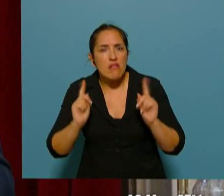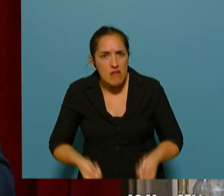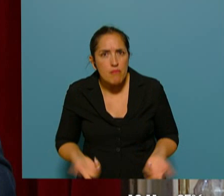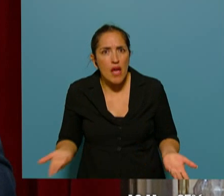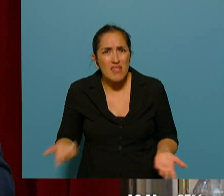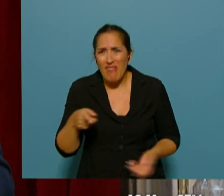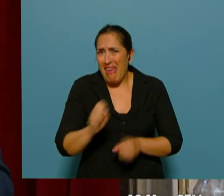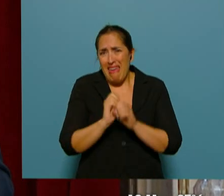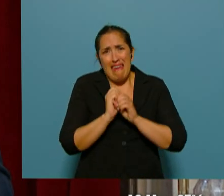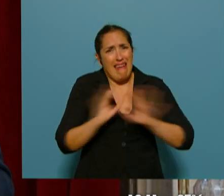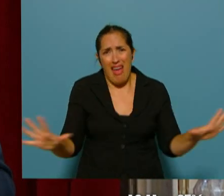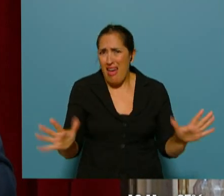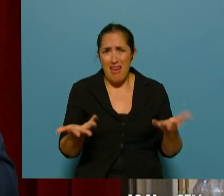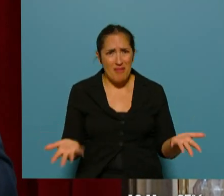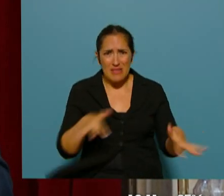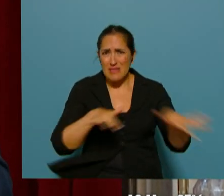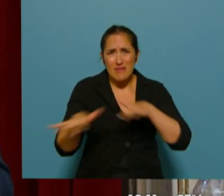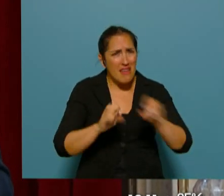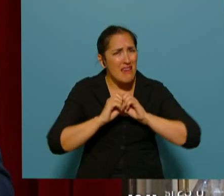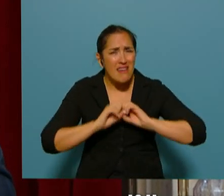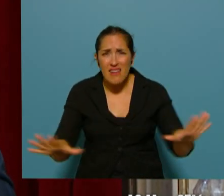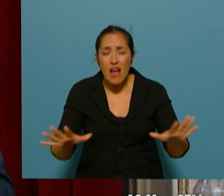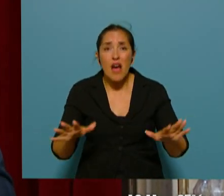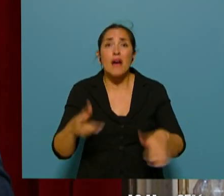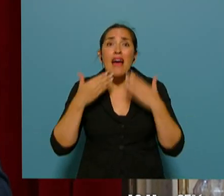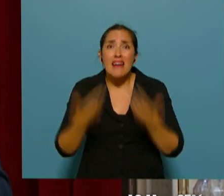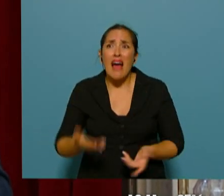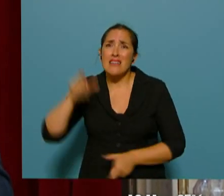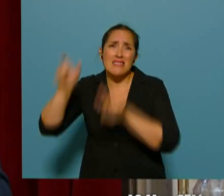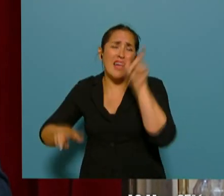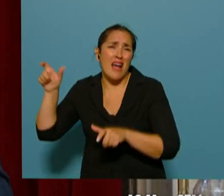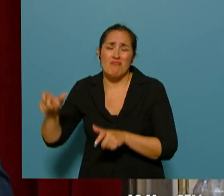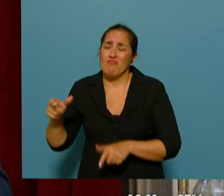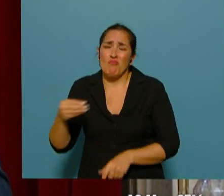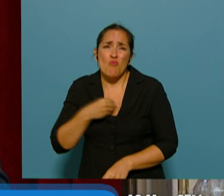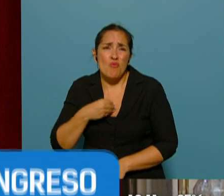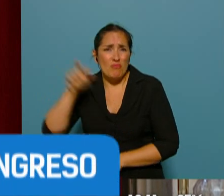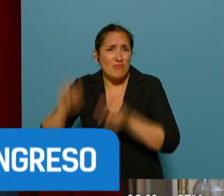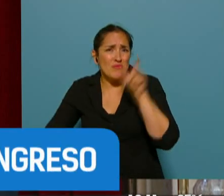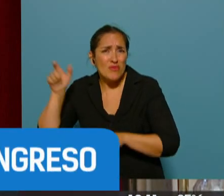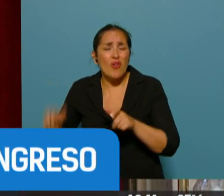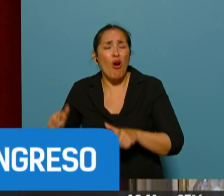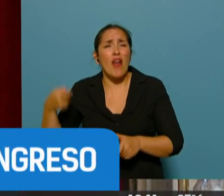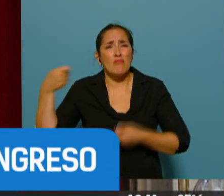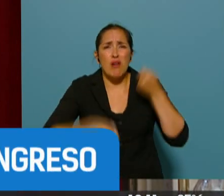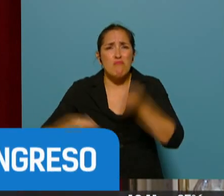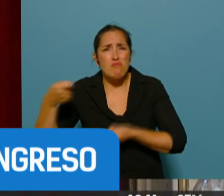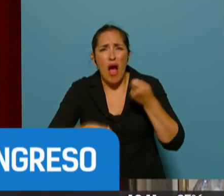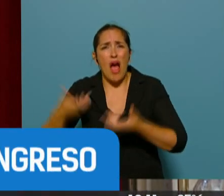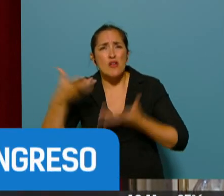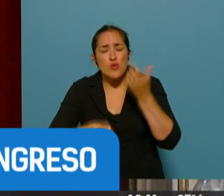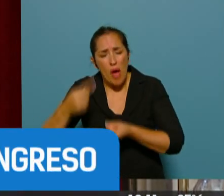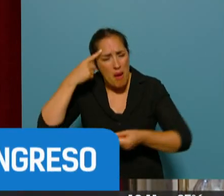drama vertiginoso y grave, y gracias al aporte solidario de millones de argentinas y argentinos, pudimos desplegar